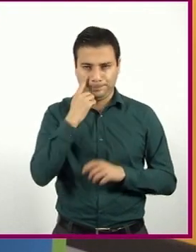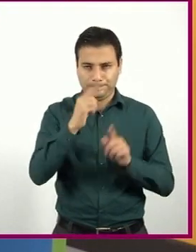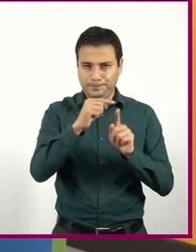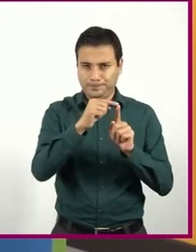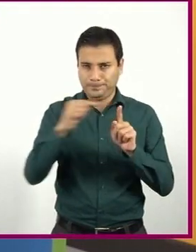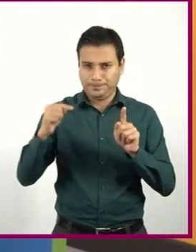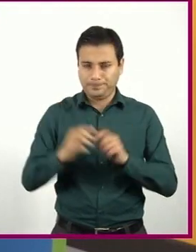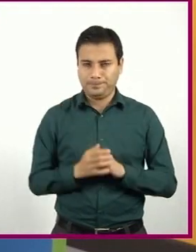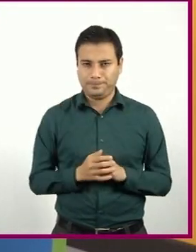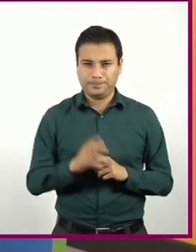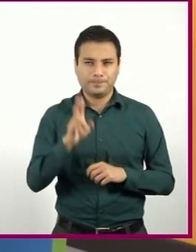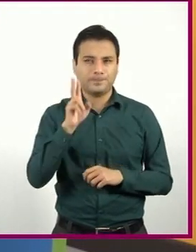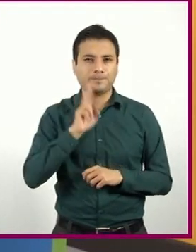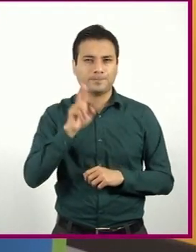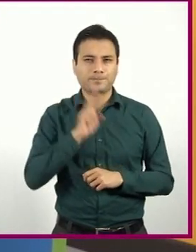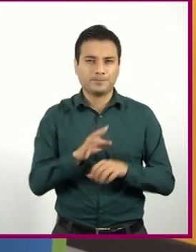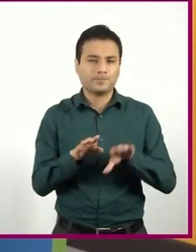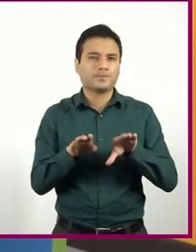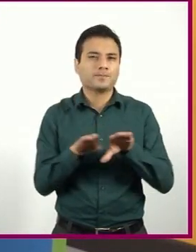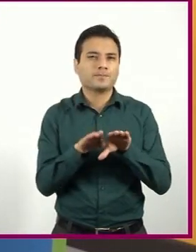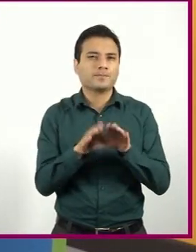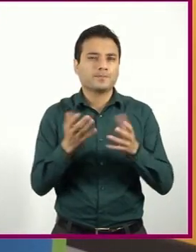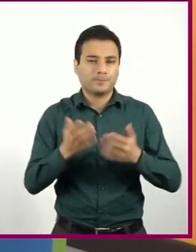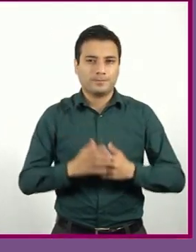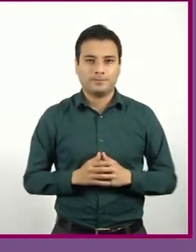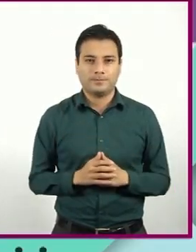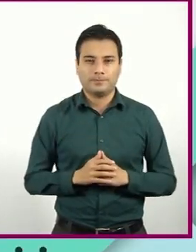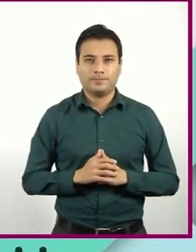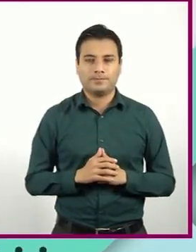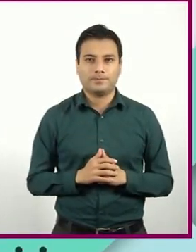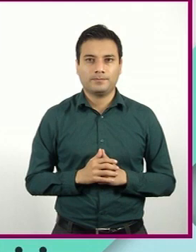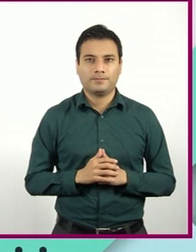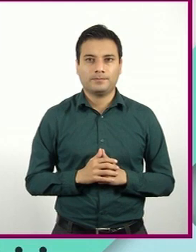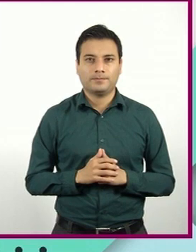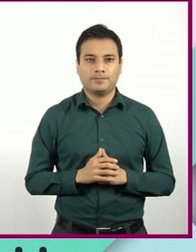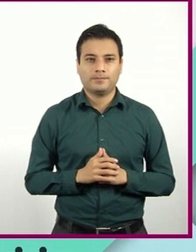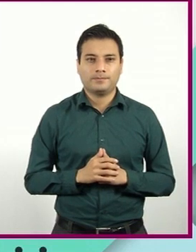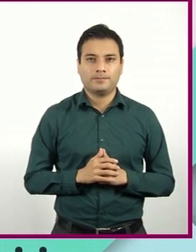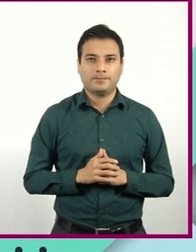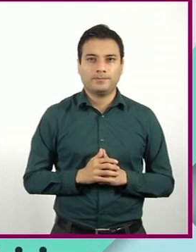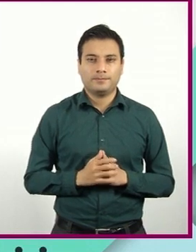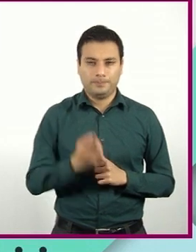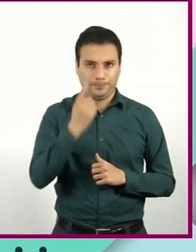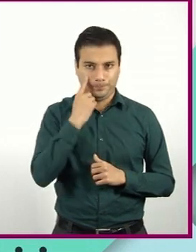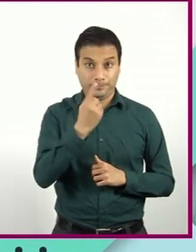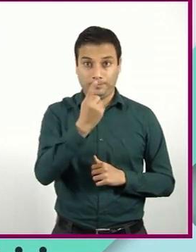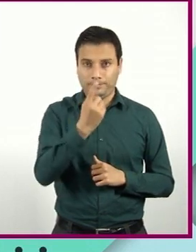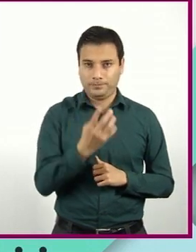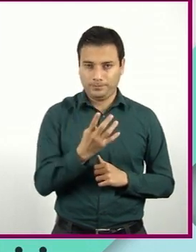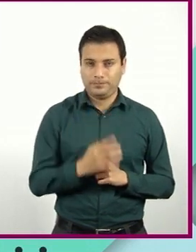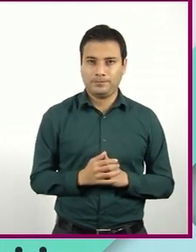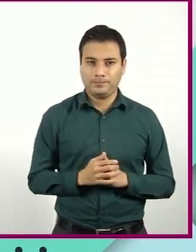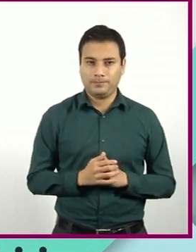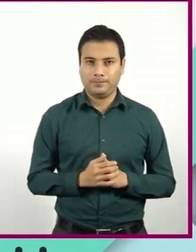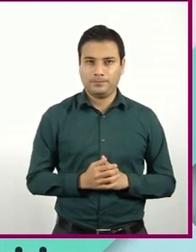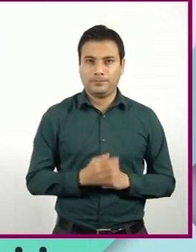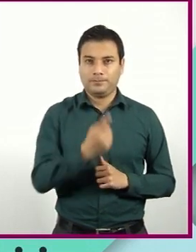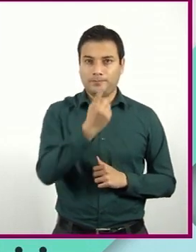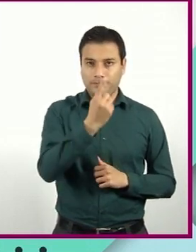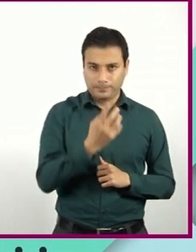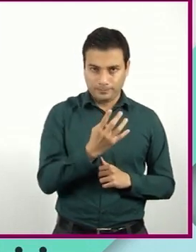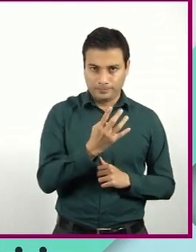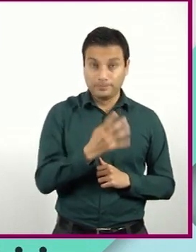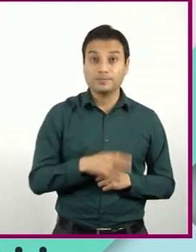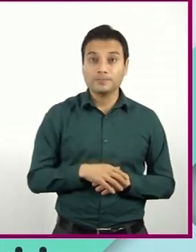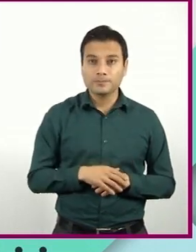3 fracciones para comprobar si tu respuesta es correcta. Para la fracción 1/4 tenemos que 1 entre 4